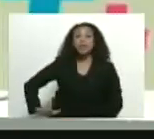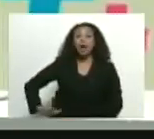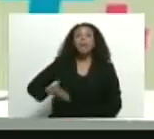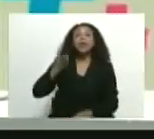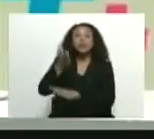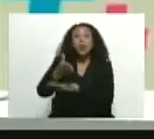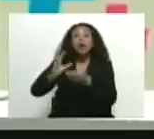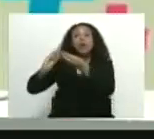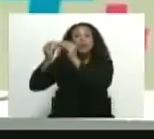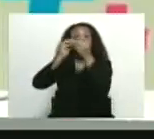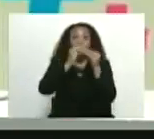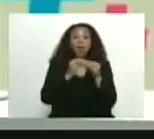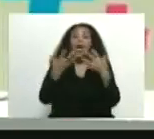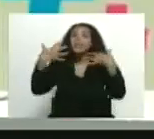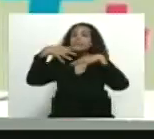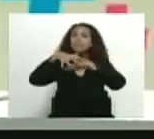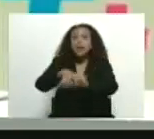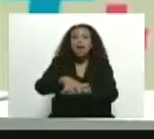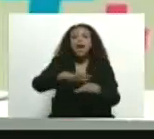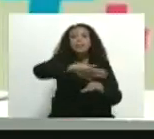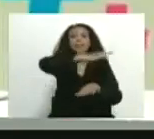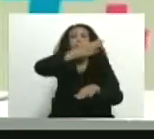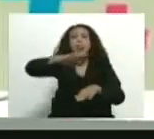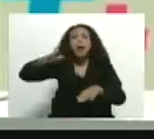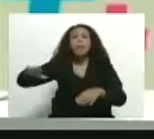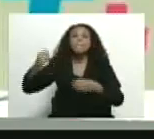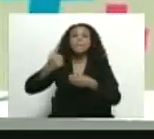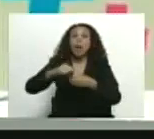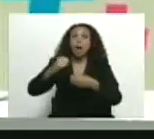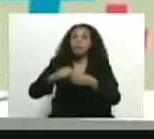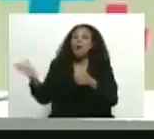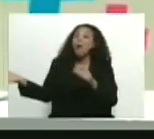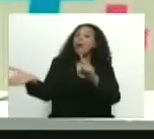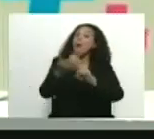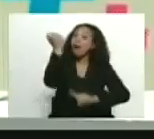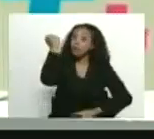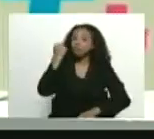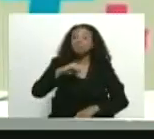la Recuperación Integral del Lago de Maracaibo. Tenemos que lograrlo.